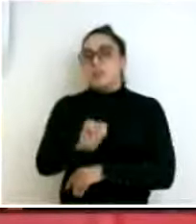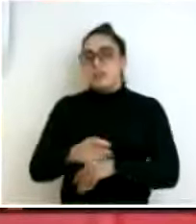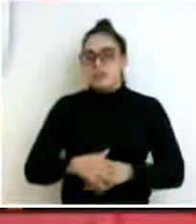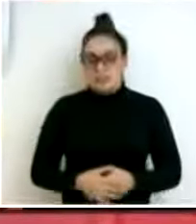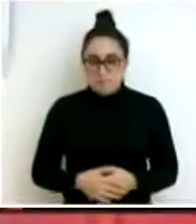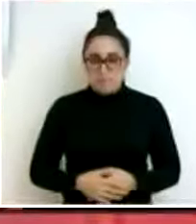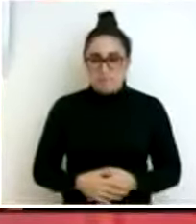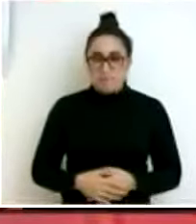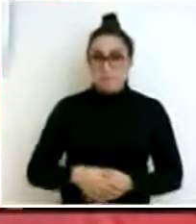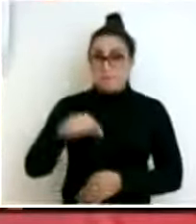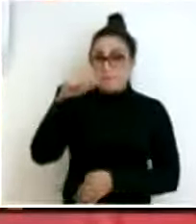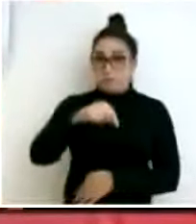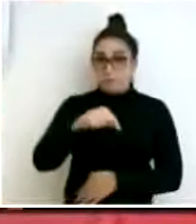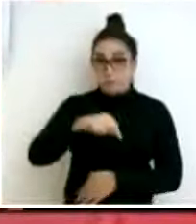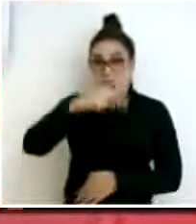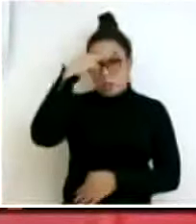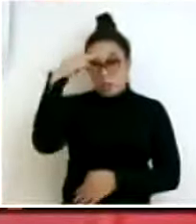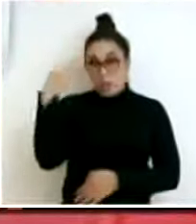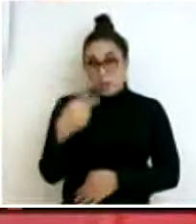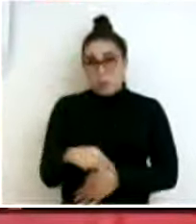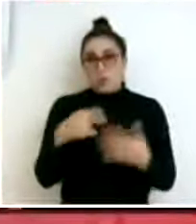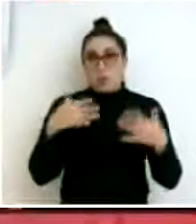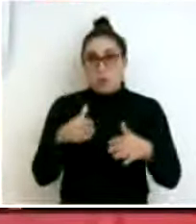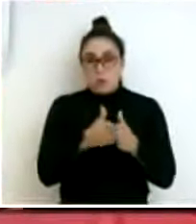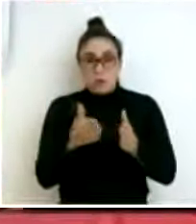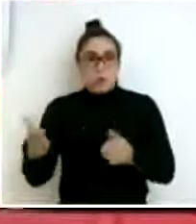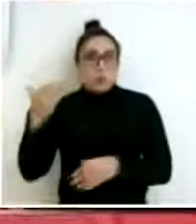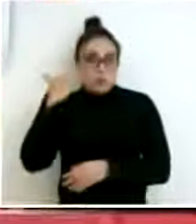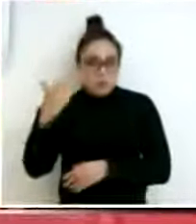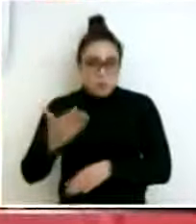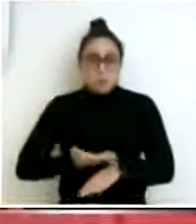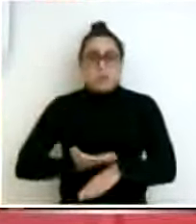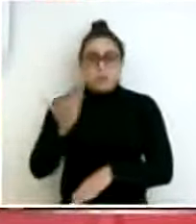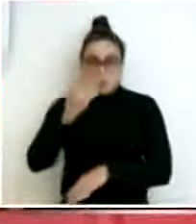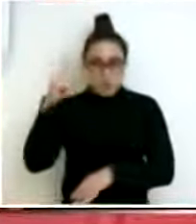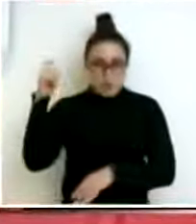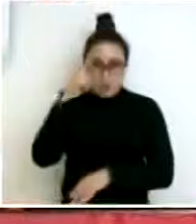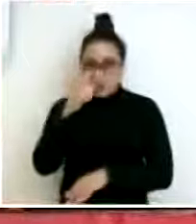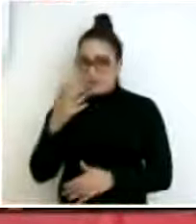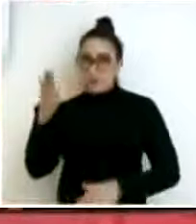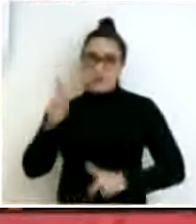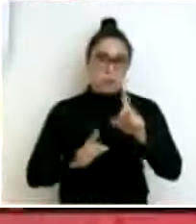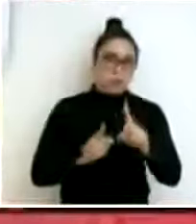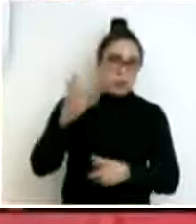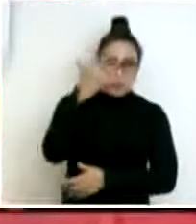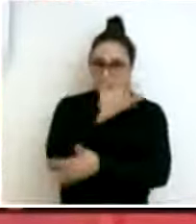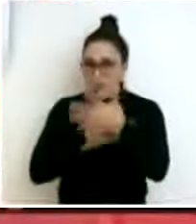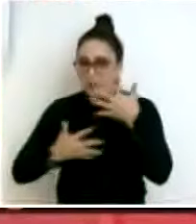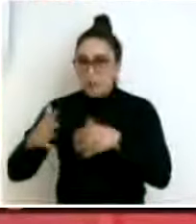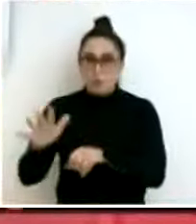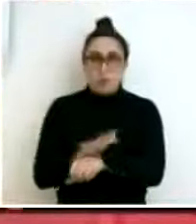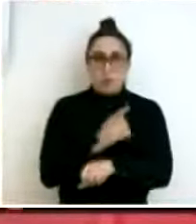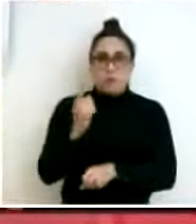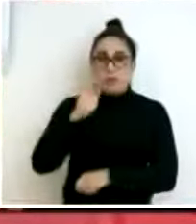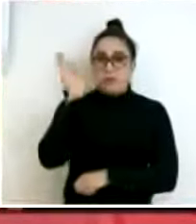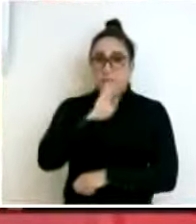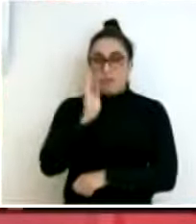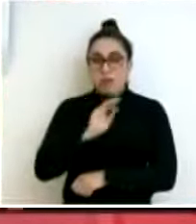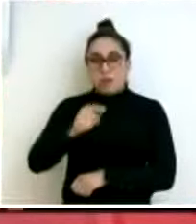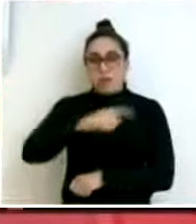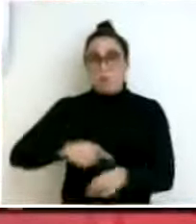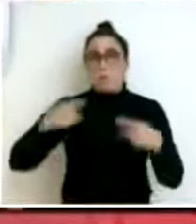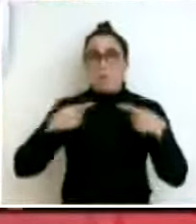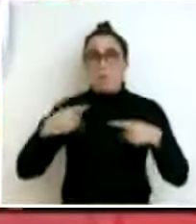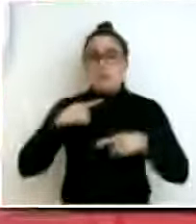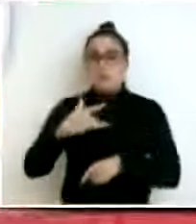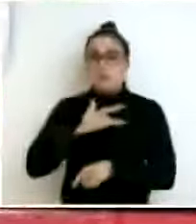Nuestra nación padecerá momentos oscuros, porque cuando abunda la falta de